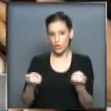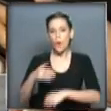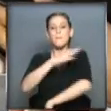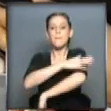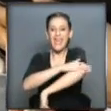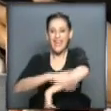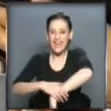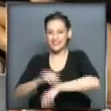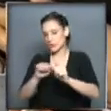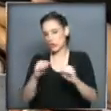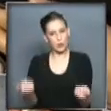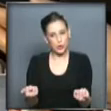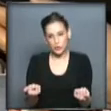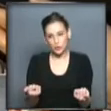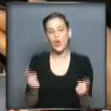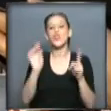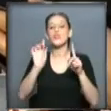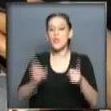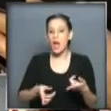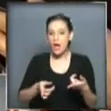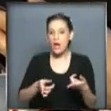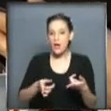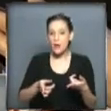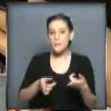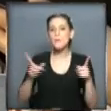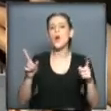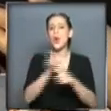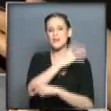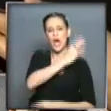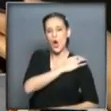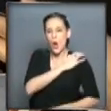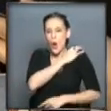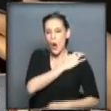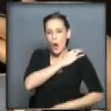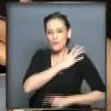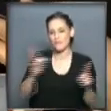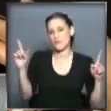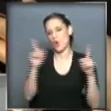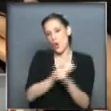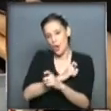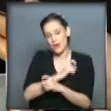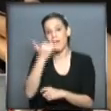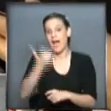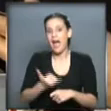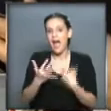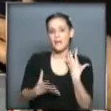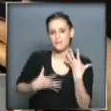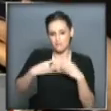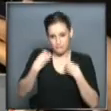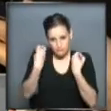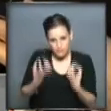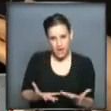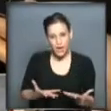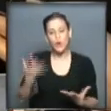pierna, además de tener una luxación de hombro, que está evolucionando bien,